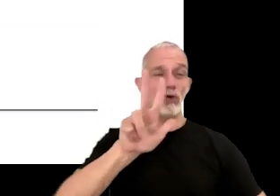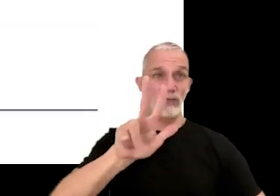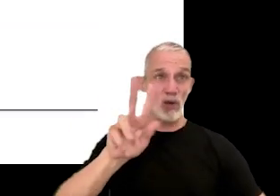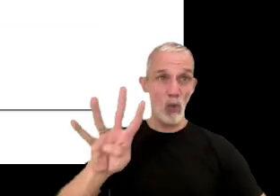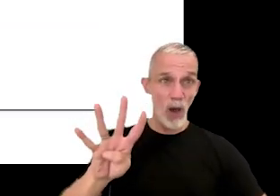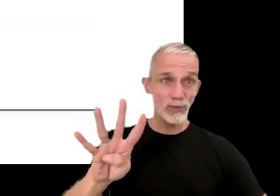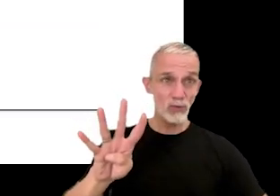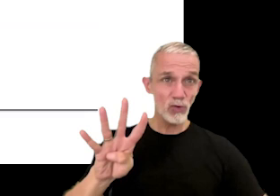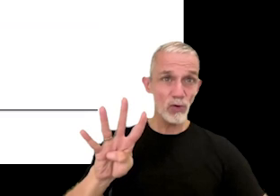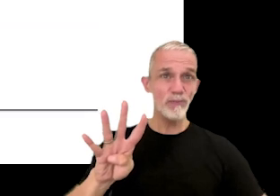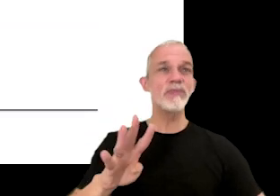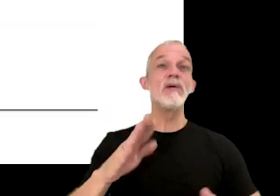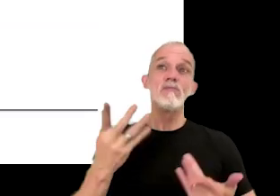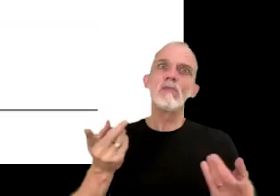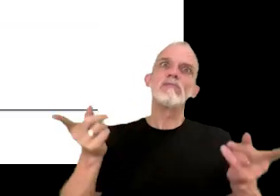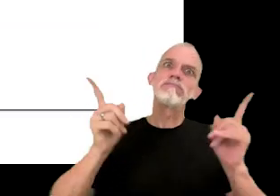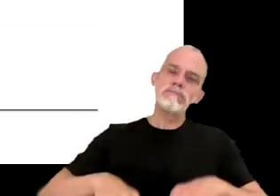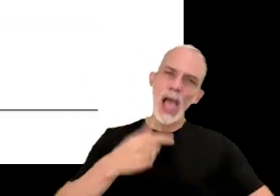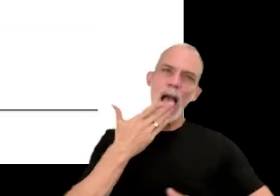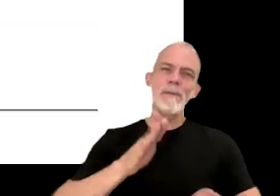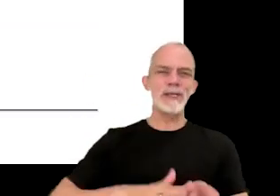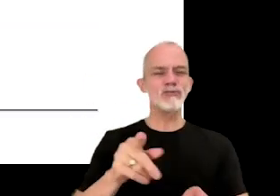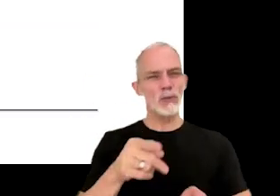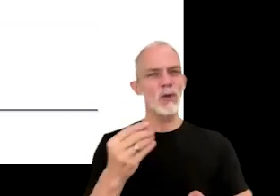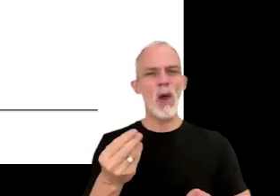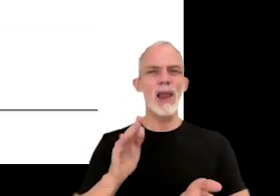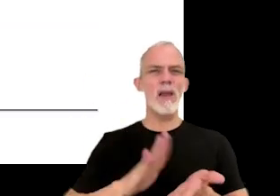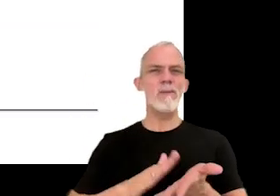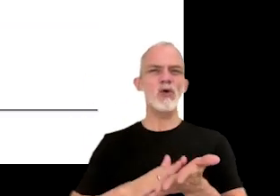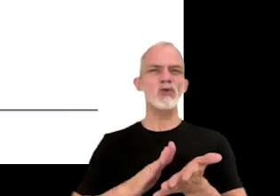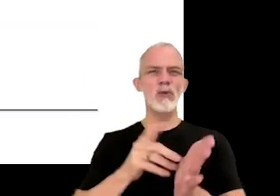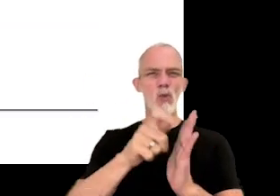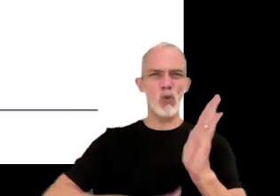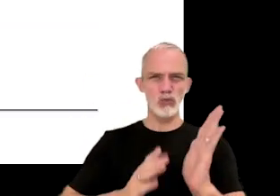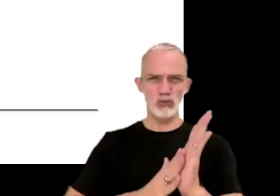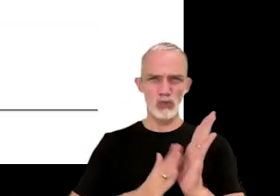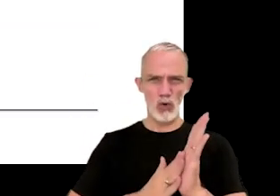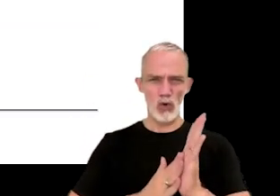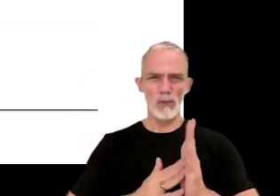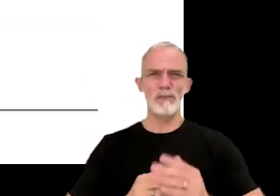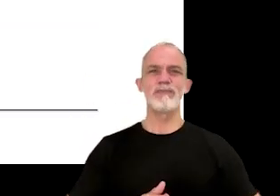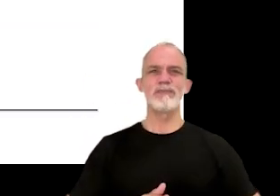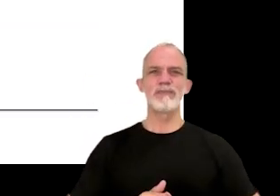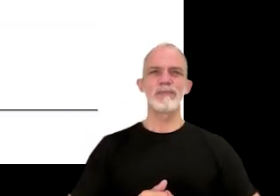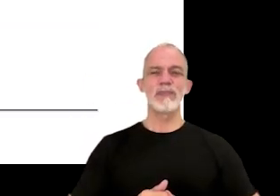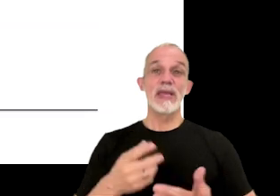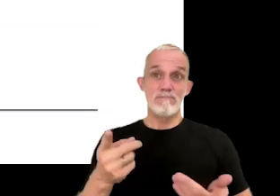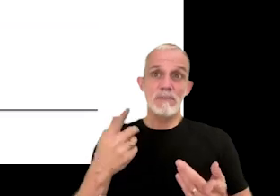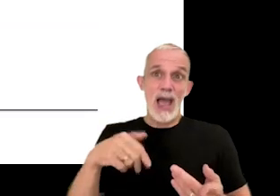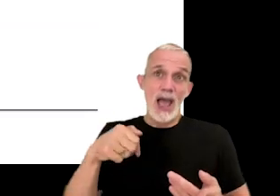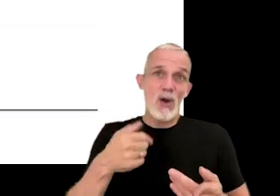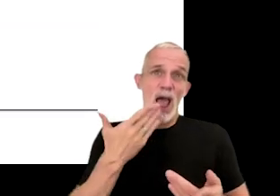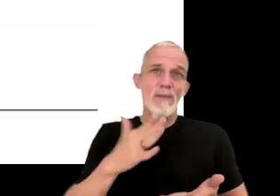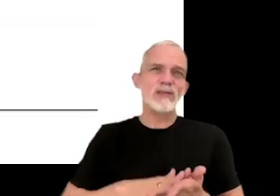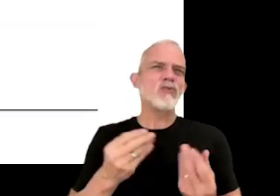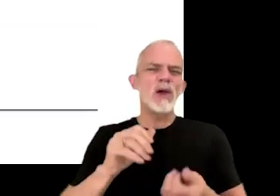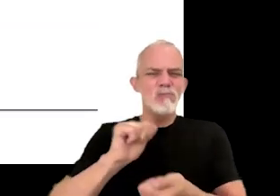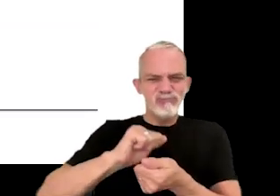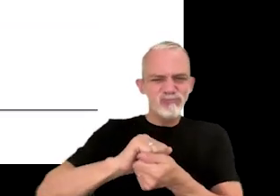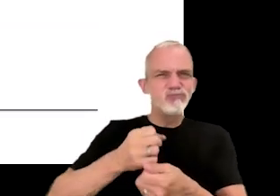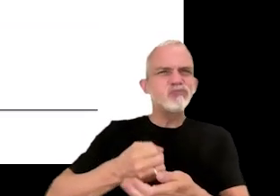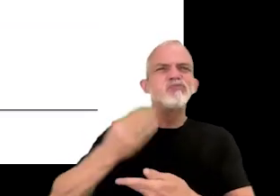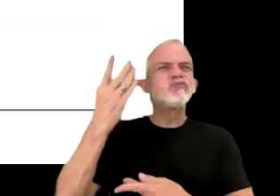5534 vuelve a referirse al régimen de monotributo. En este caso, la publicación fue